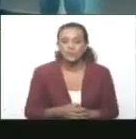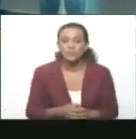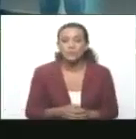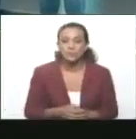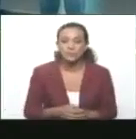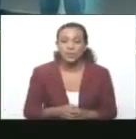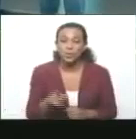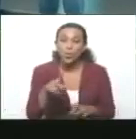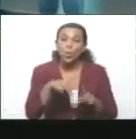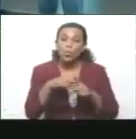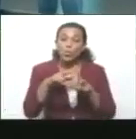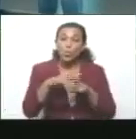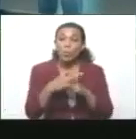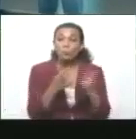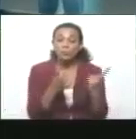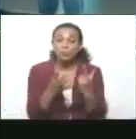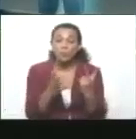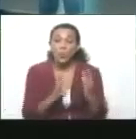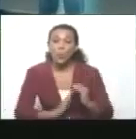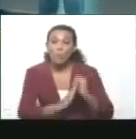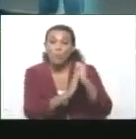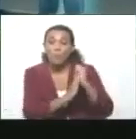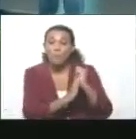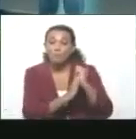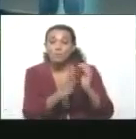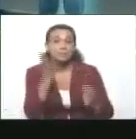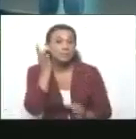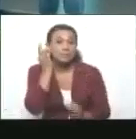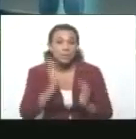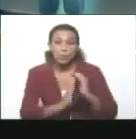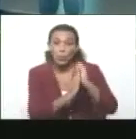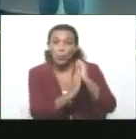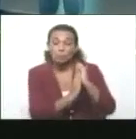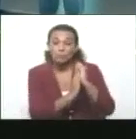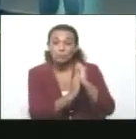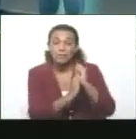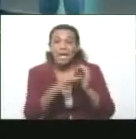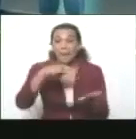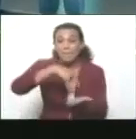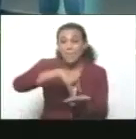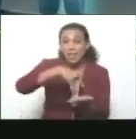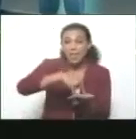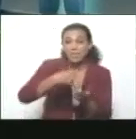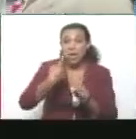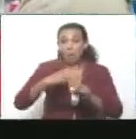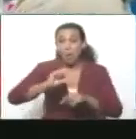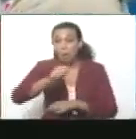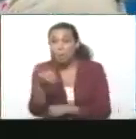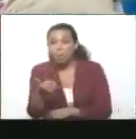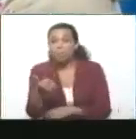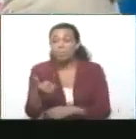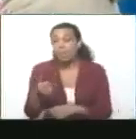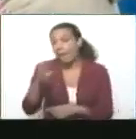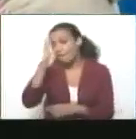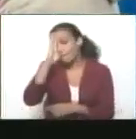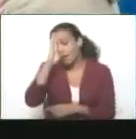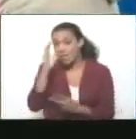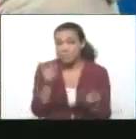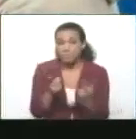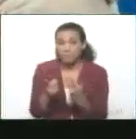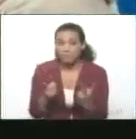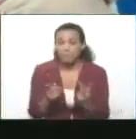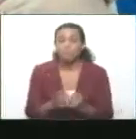son dos casos, dos mujeres lideresas. Las dos llevan adelante la propuesta. En Carabobo,